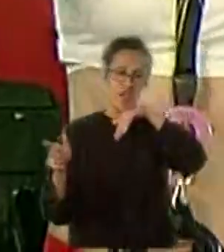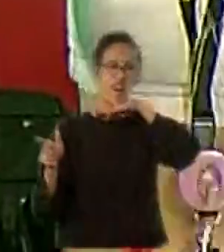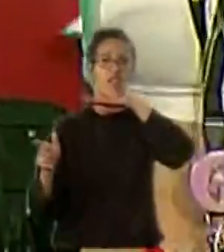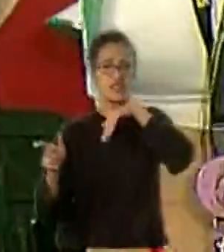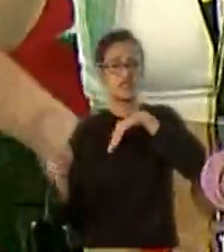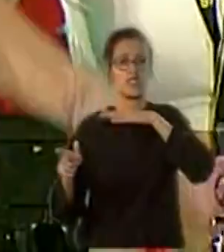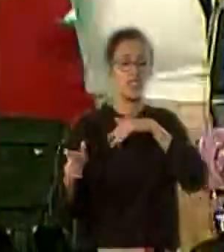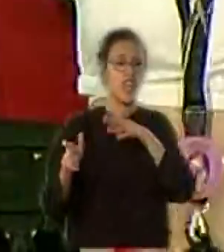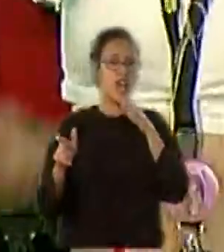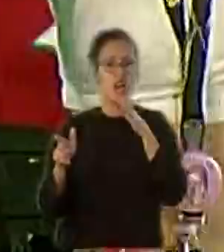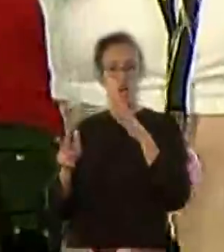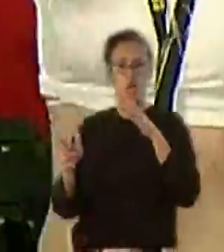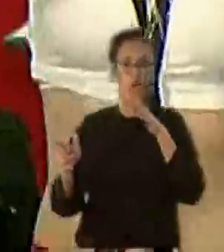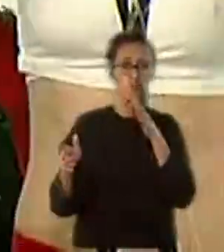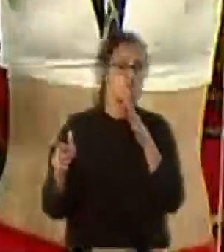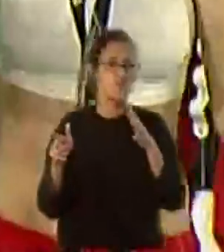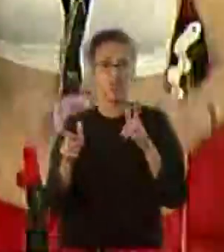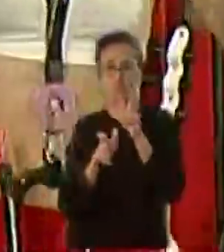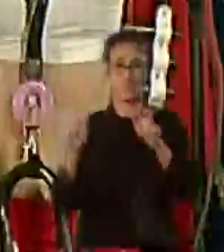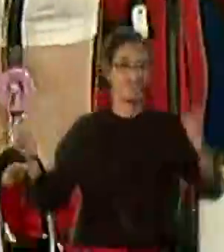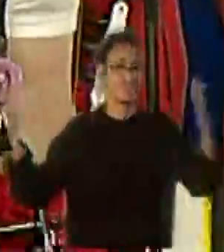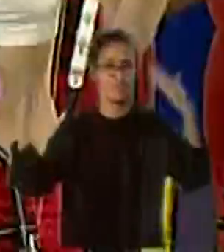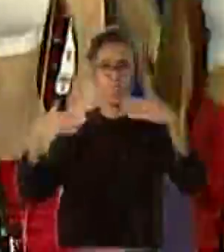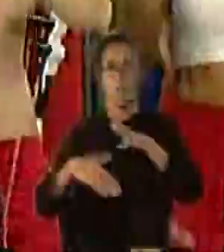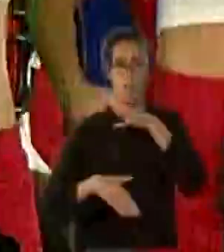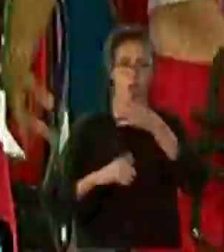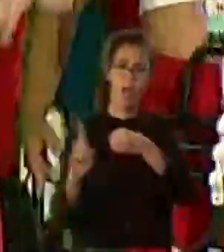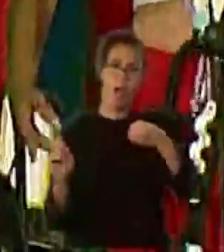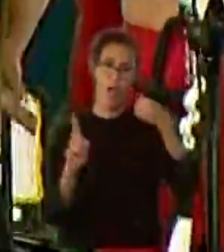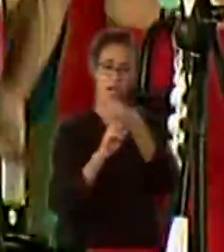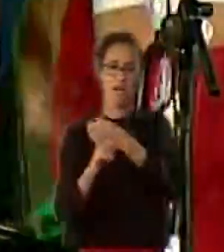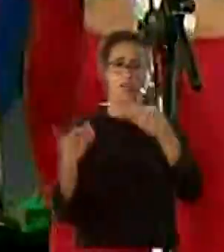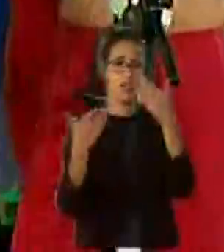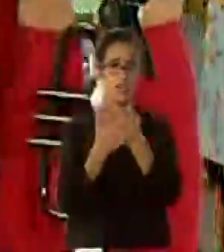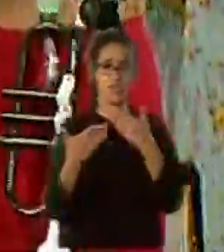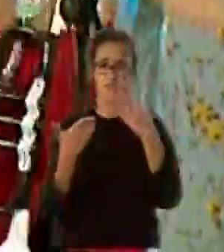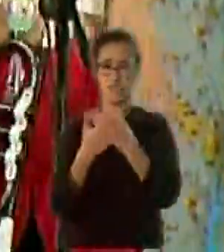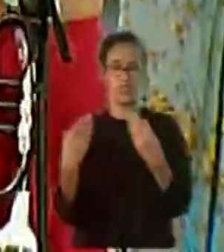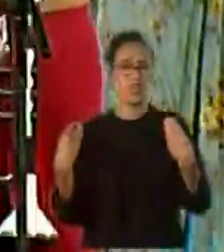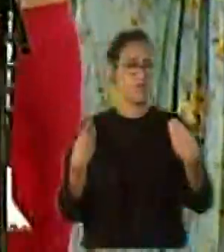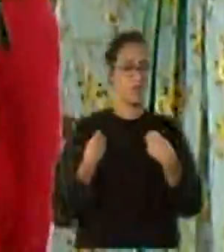Muchas vidas se ha cobrado, violadores.